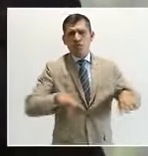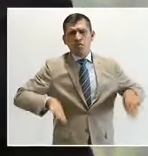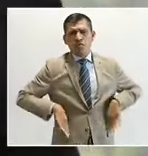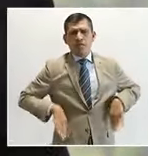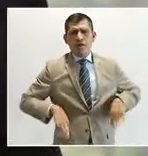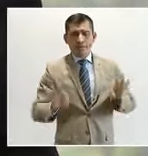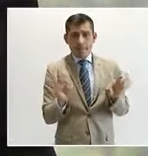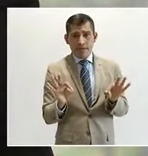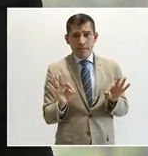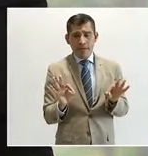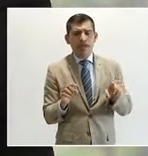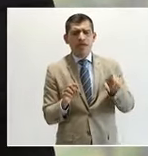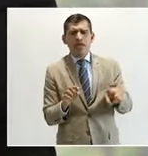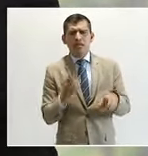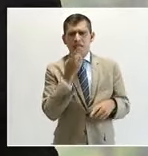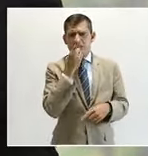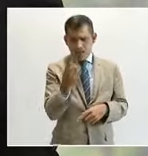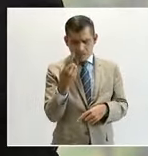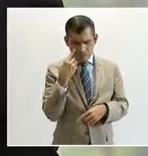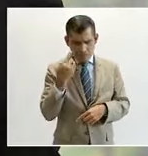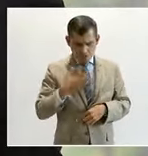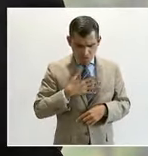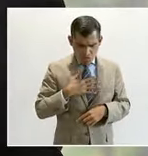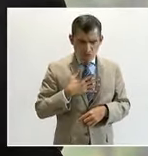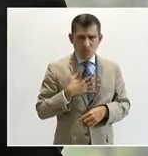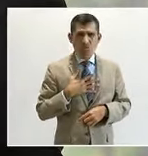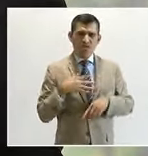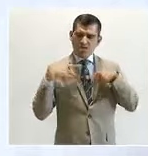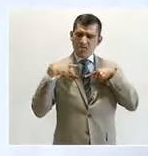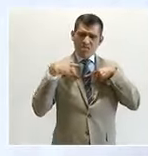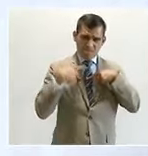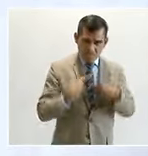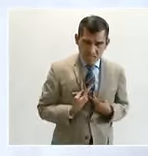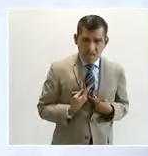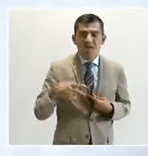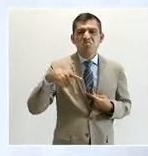me quiebro pero no me dobló